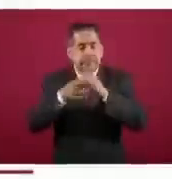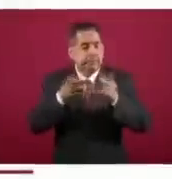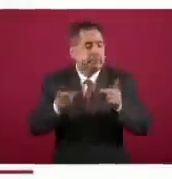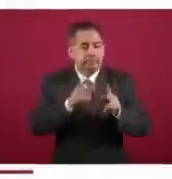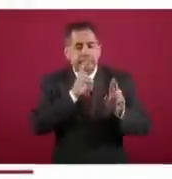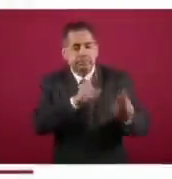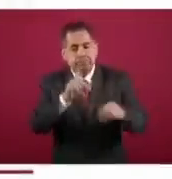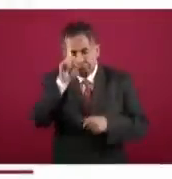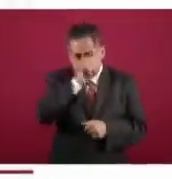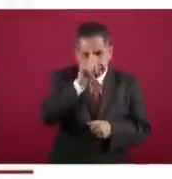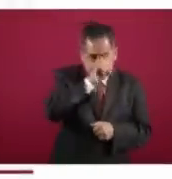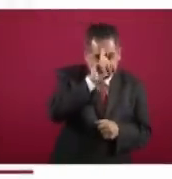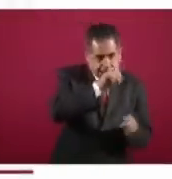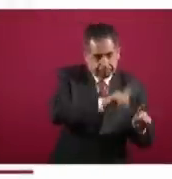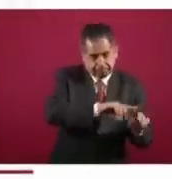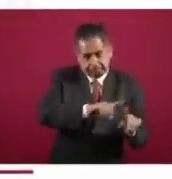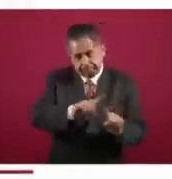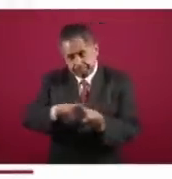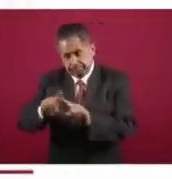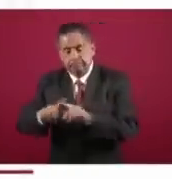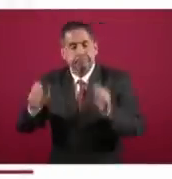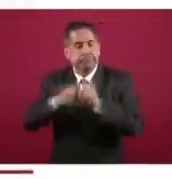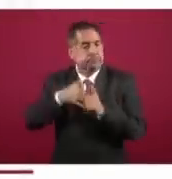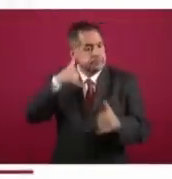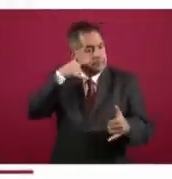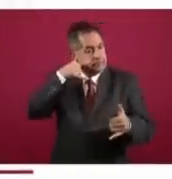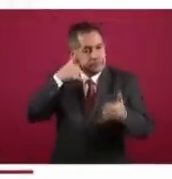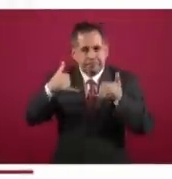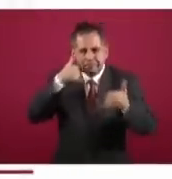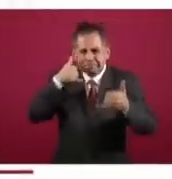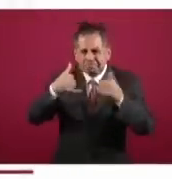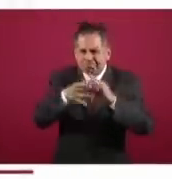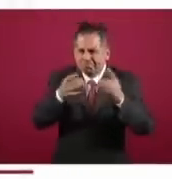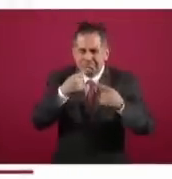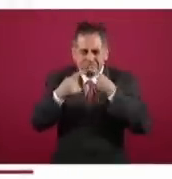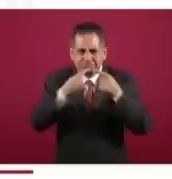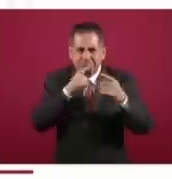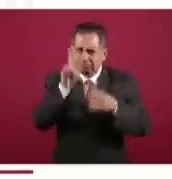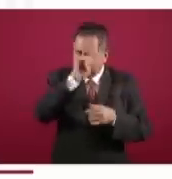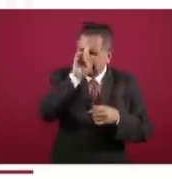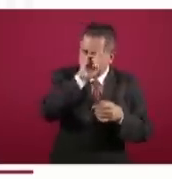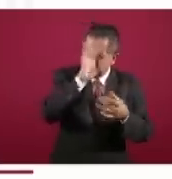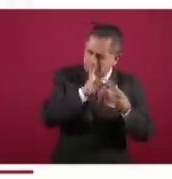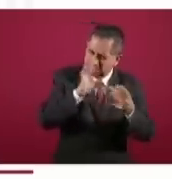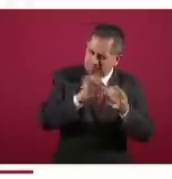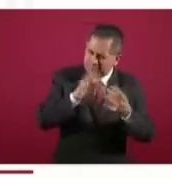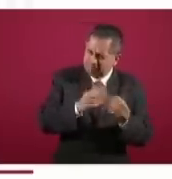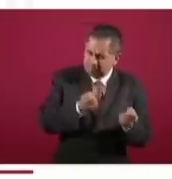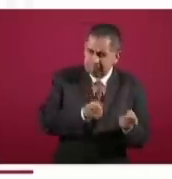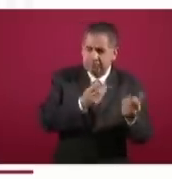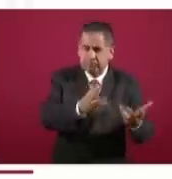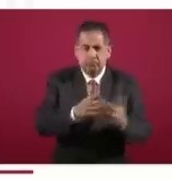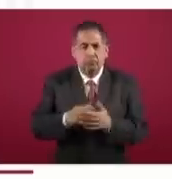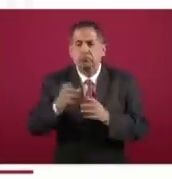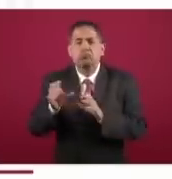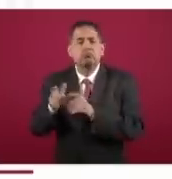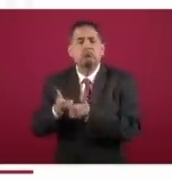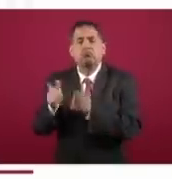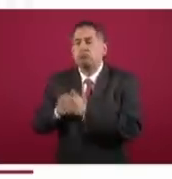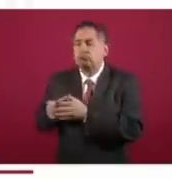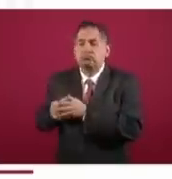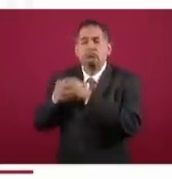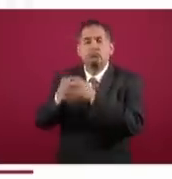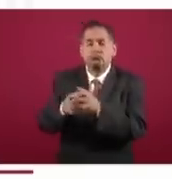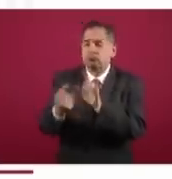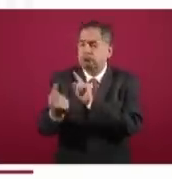34,691 asesorías a través del teléfono del consumidor, módulos de atención y brigadas itinerantes en todo el